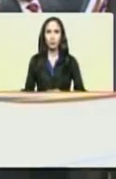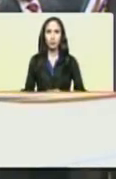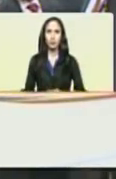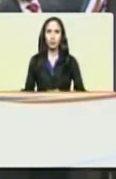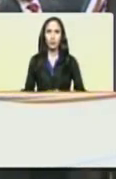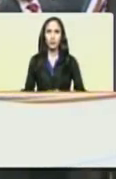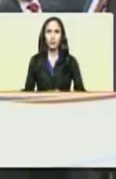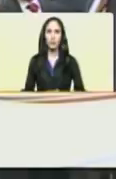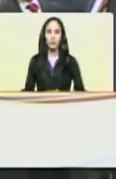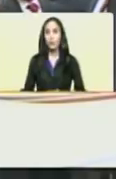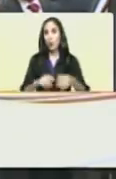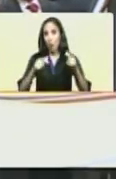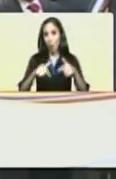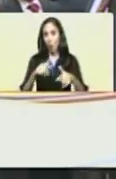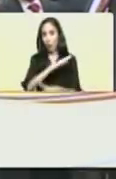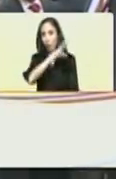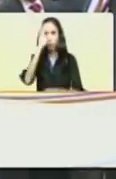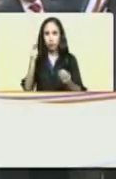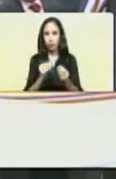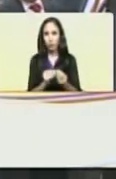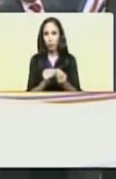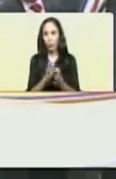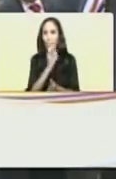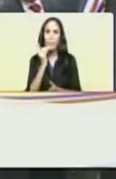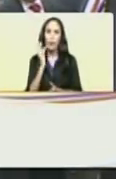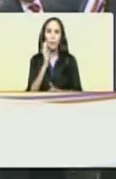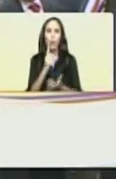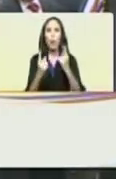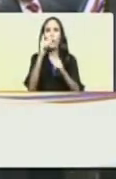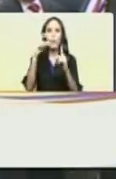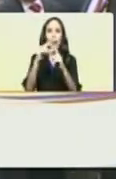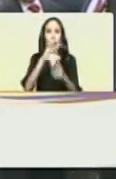yo puedo resumir en una sola palabra